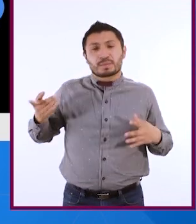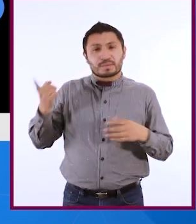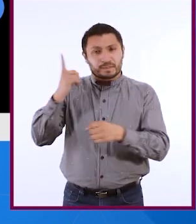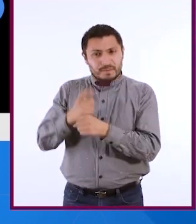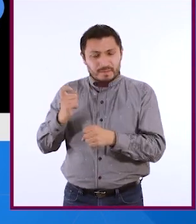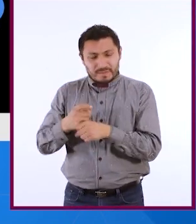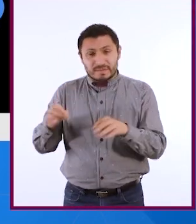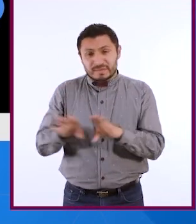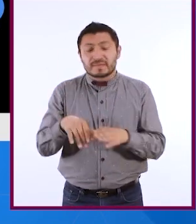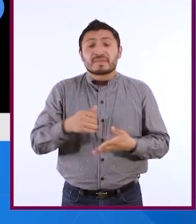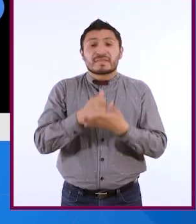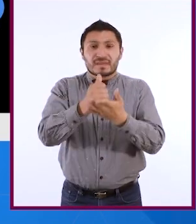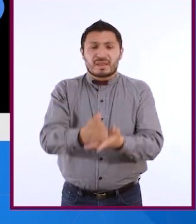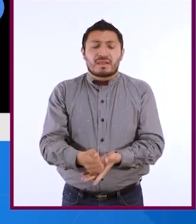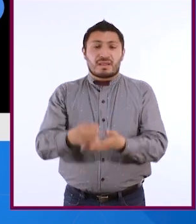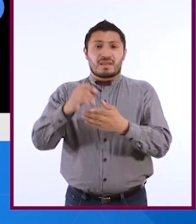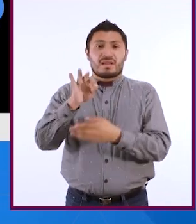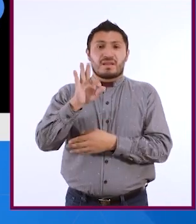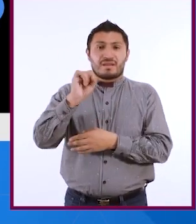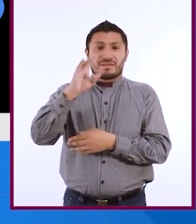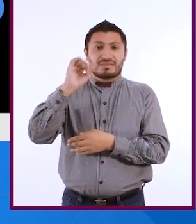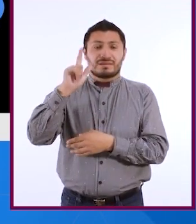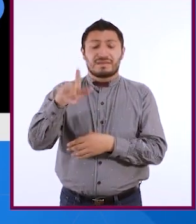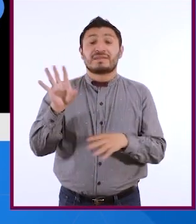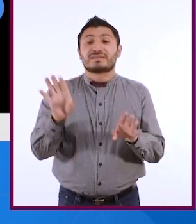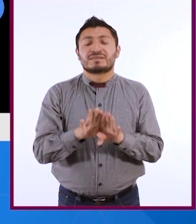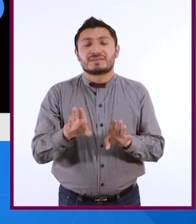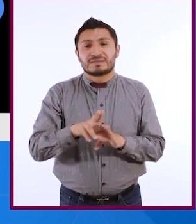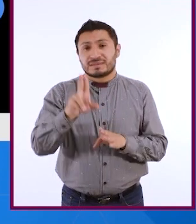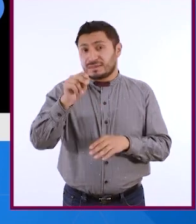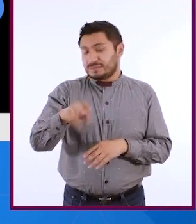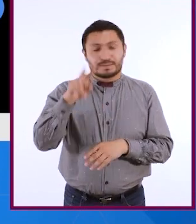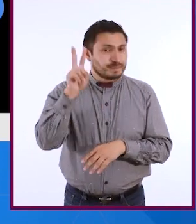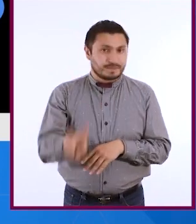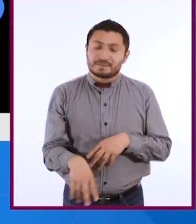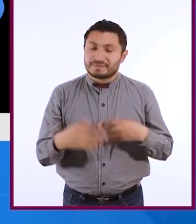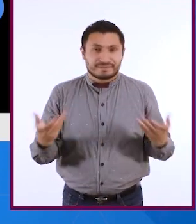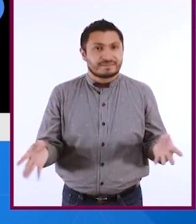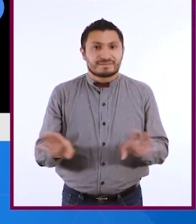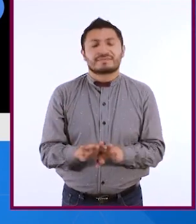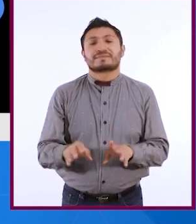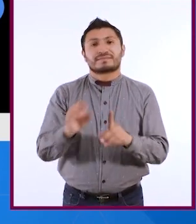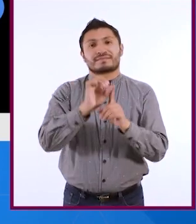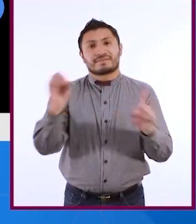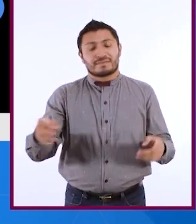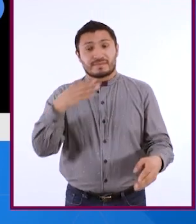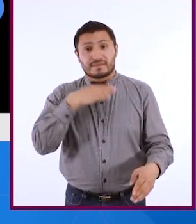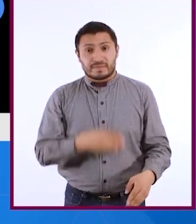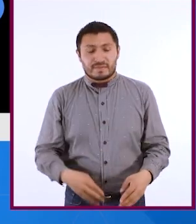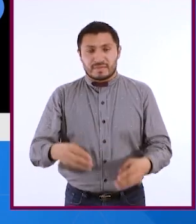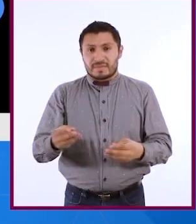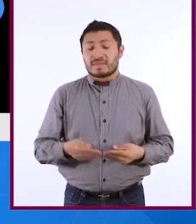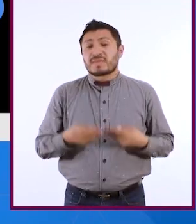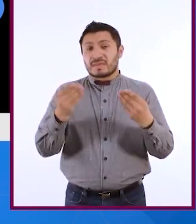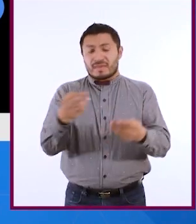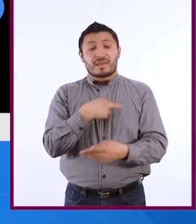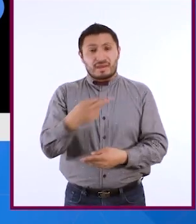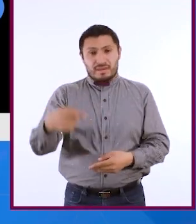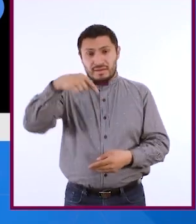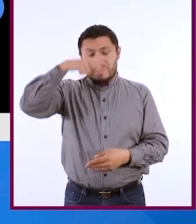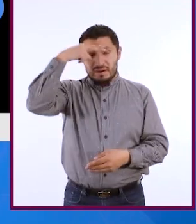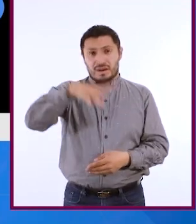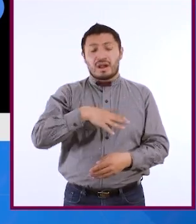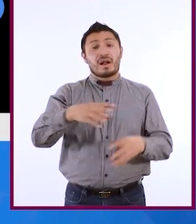sistema contributivo o fiscal que no hace realmente una redistribución justa de la riqueza. México es un país que